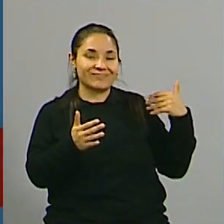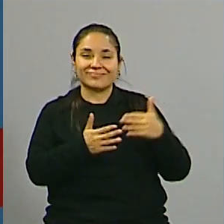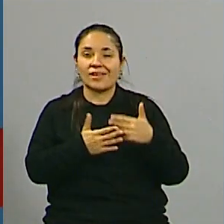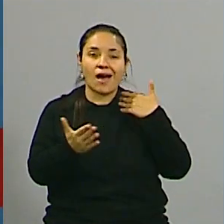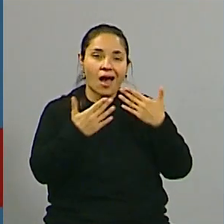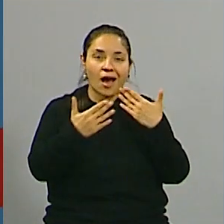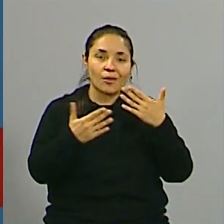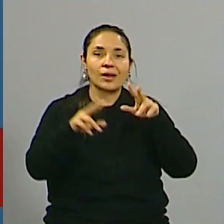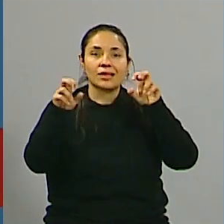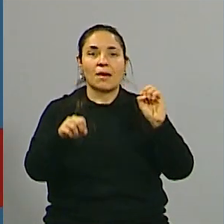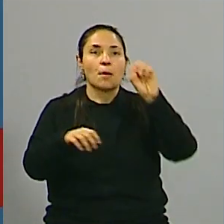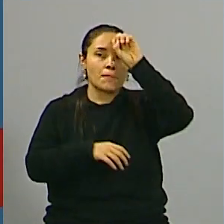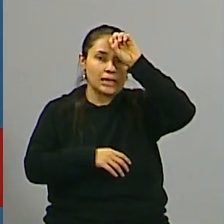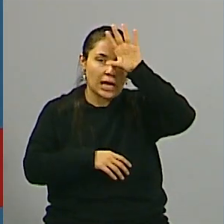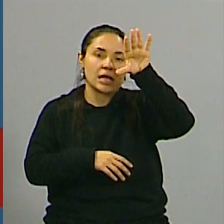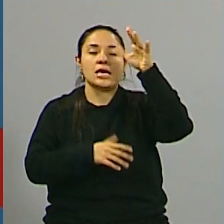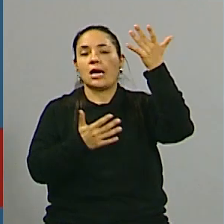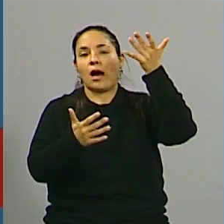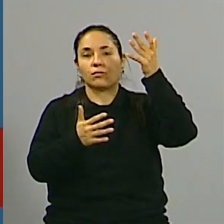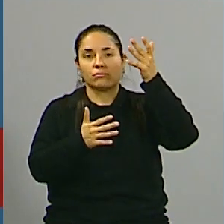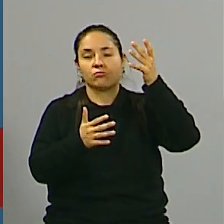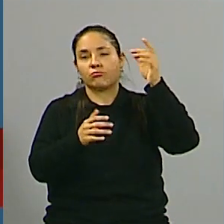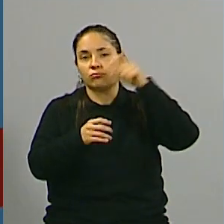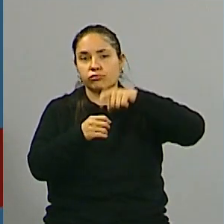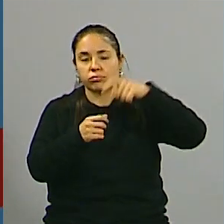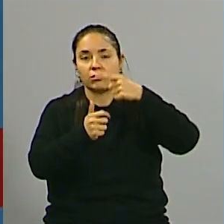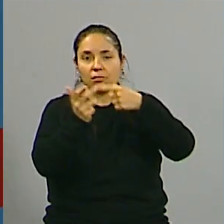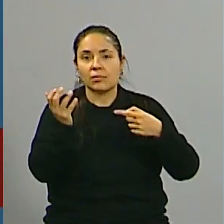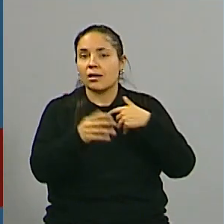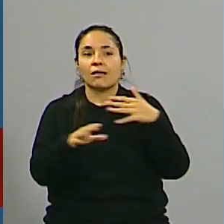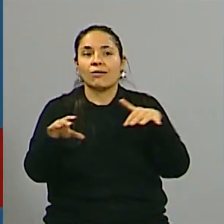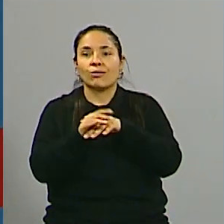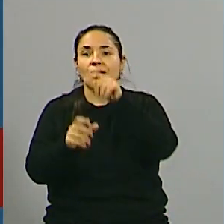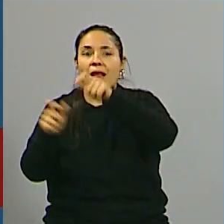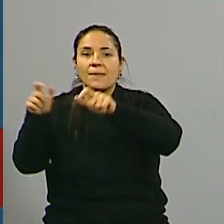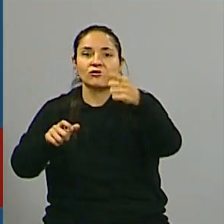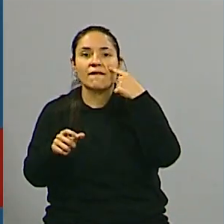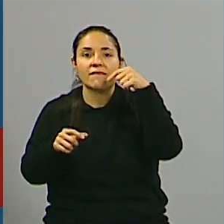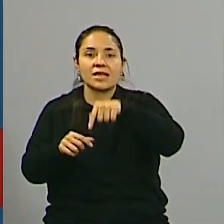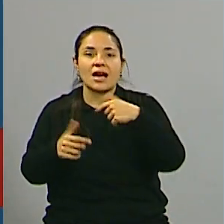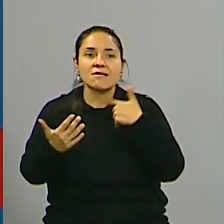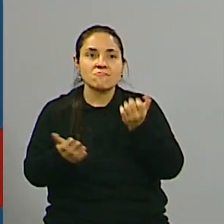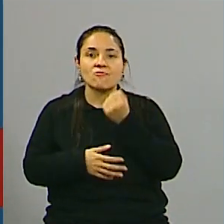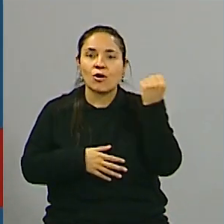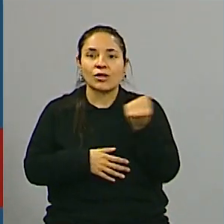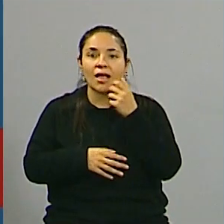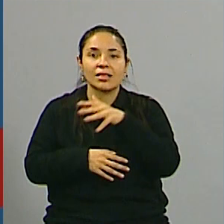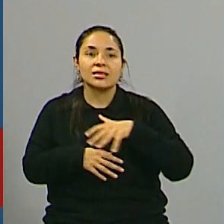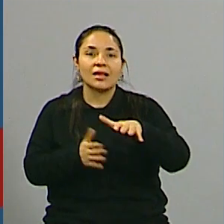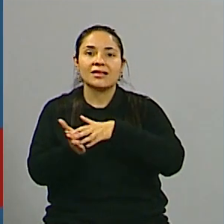por ejemplo, del tema minería, tiene un significado muy particular para la gente de la zona y para aquellos que obviamente hablan de mucha